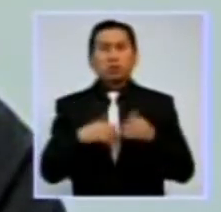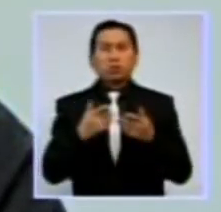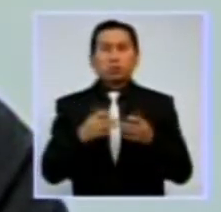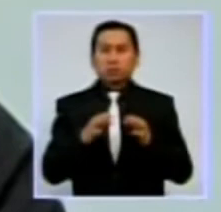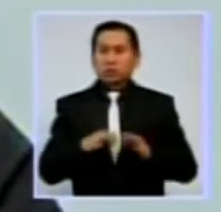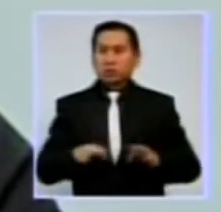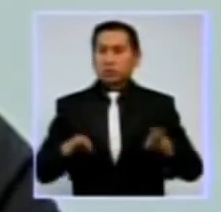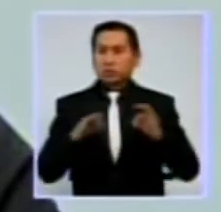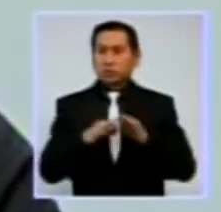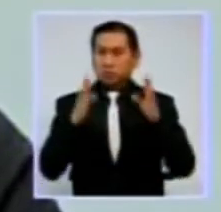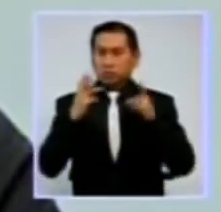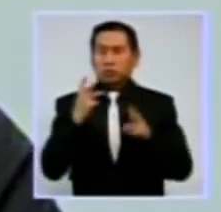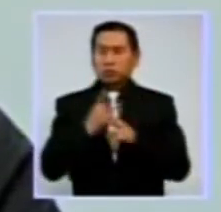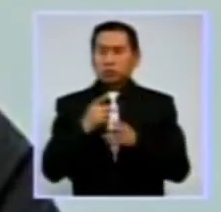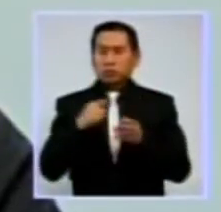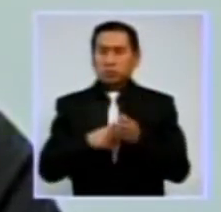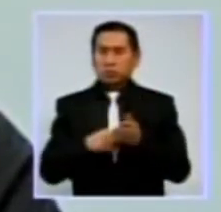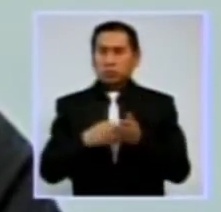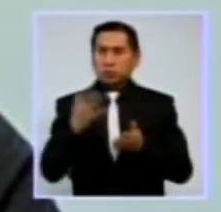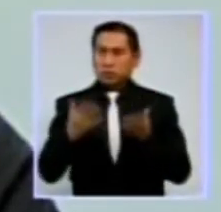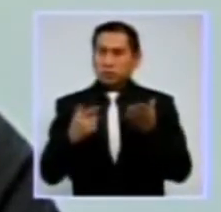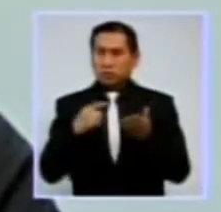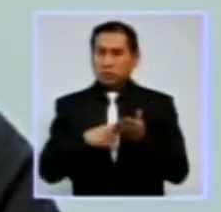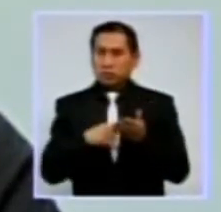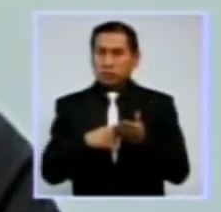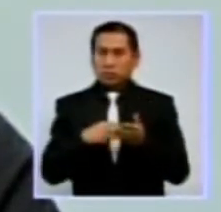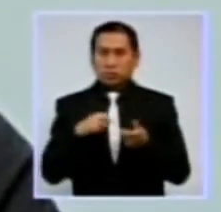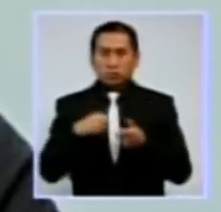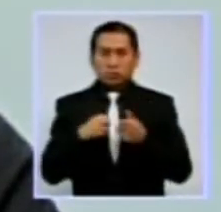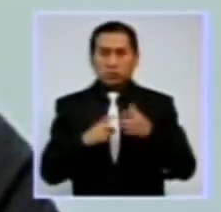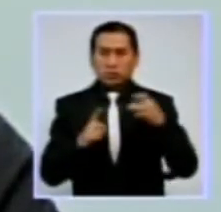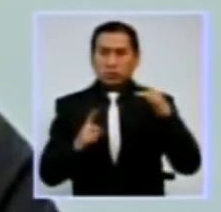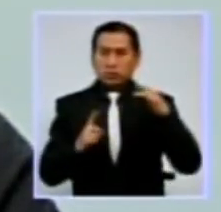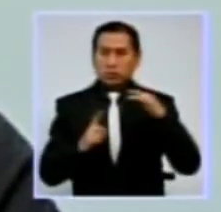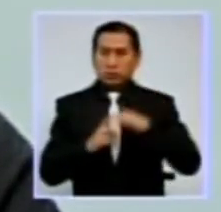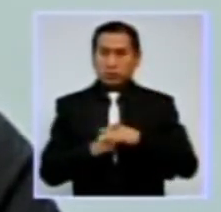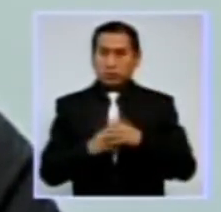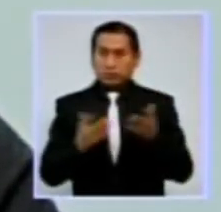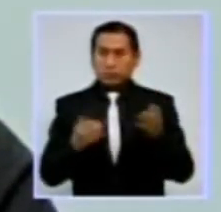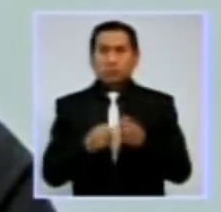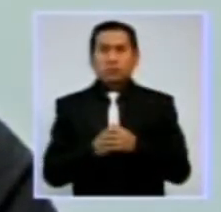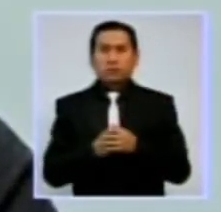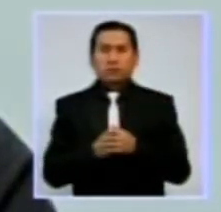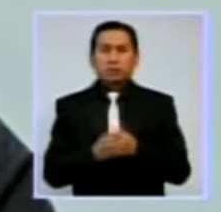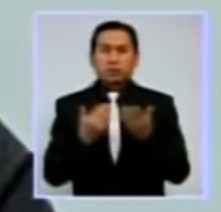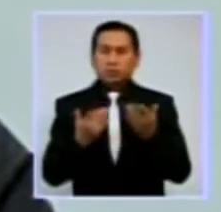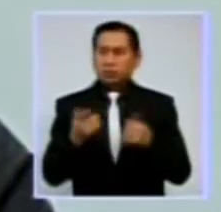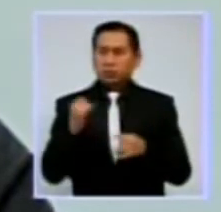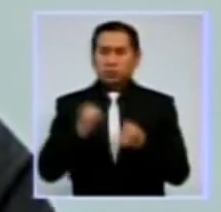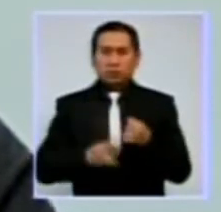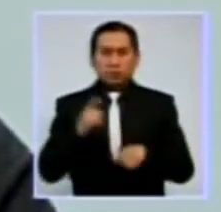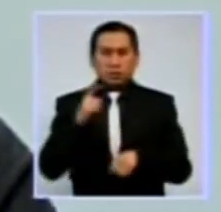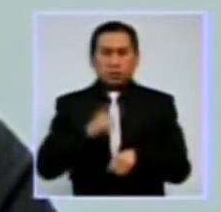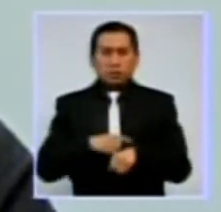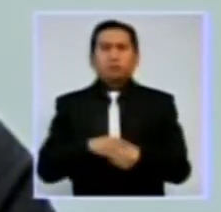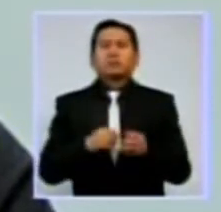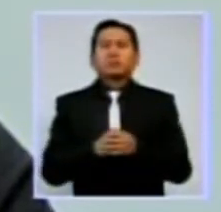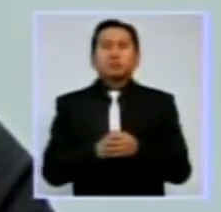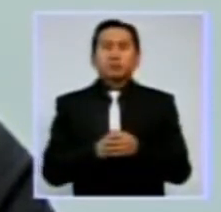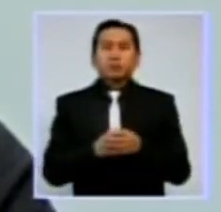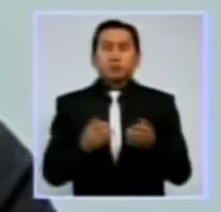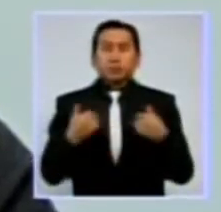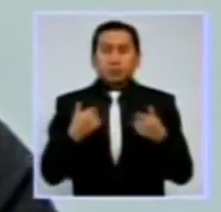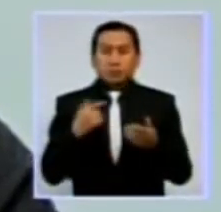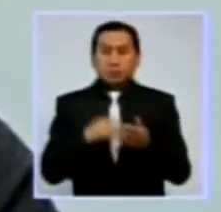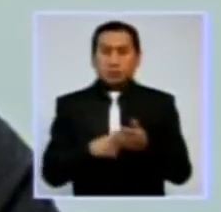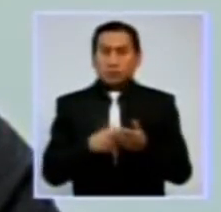importancia sanitaria que puedan este brote que por lo menos en este tipo tiempo ha estado